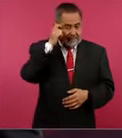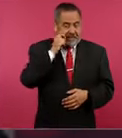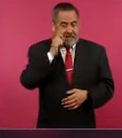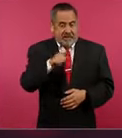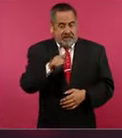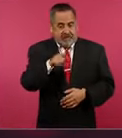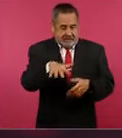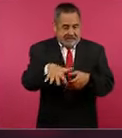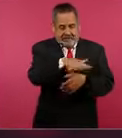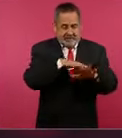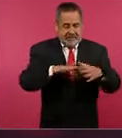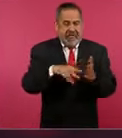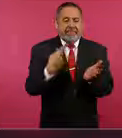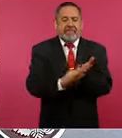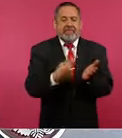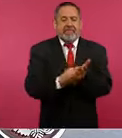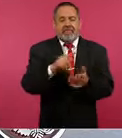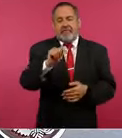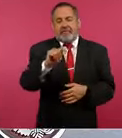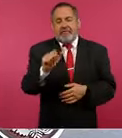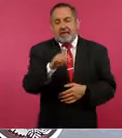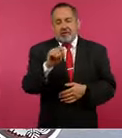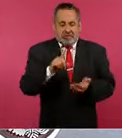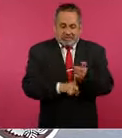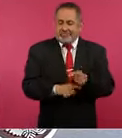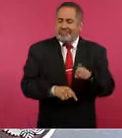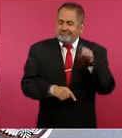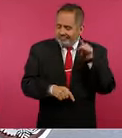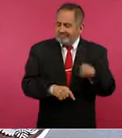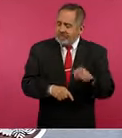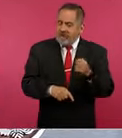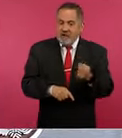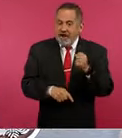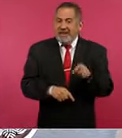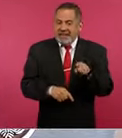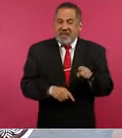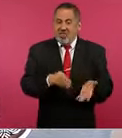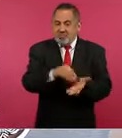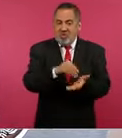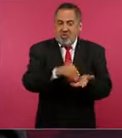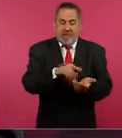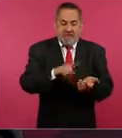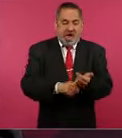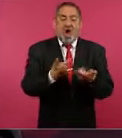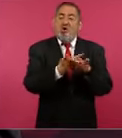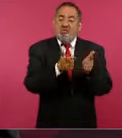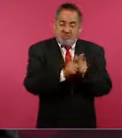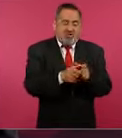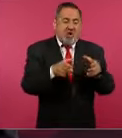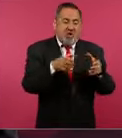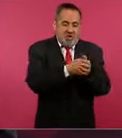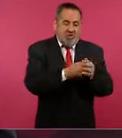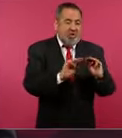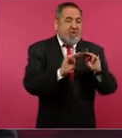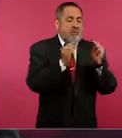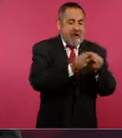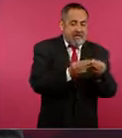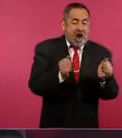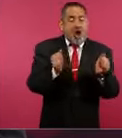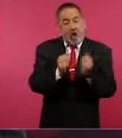esa zona de Taxco, además, hay predominio de grupos de la